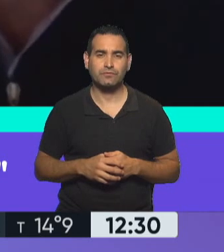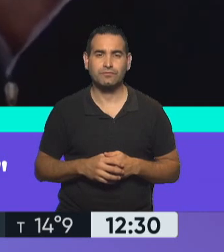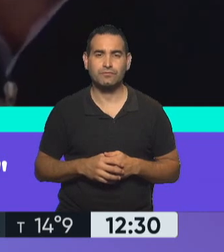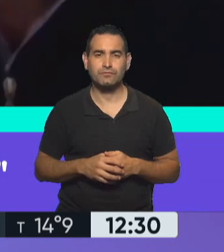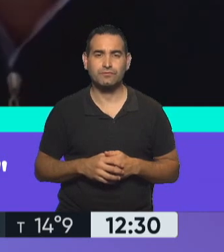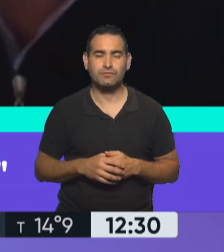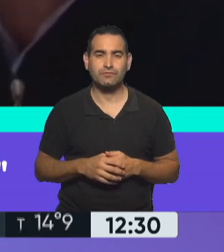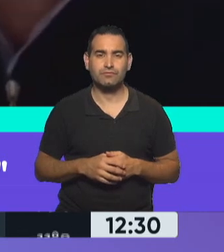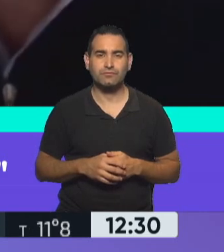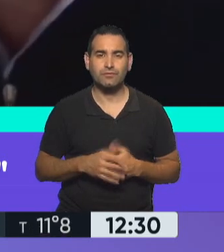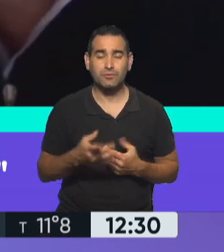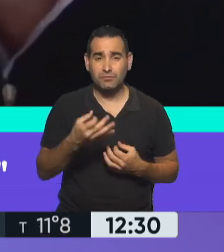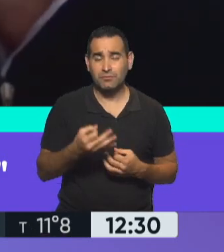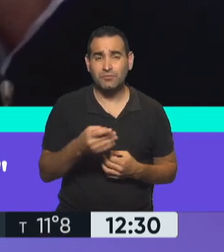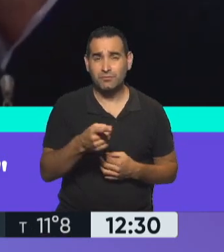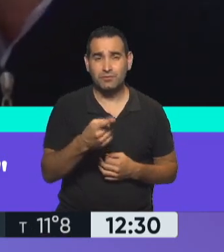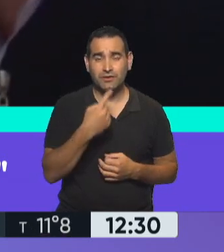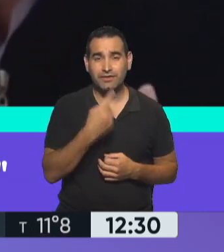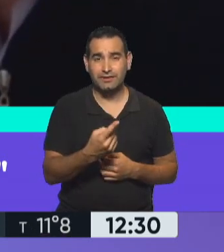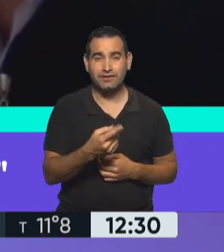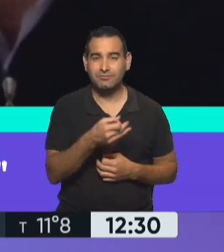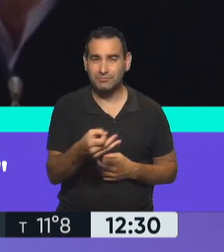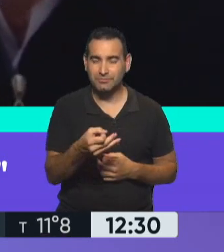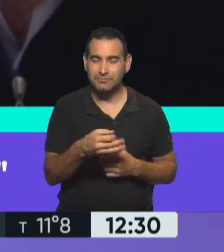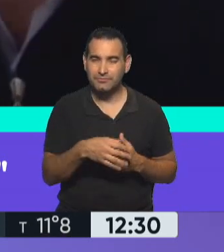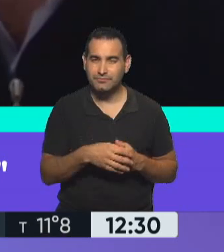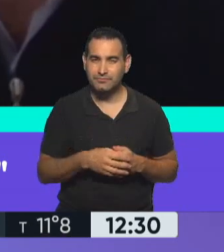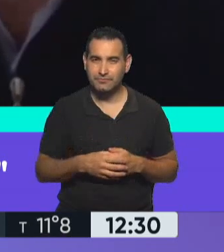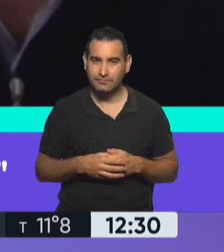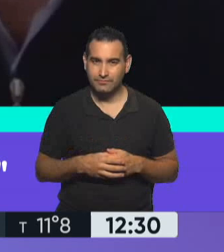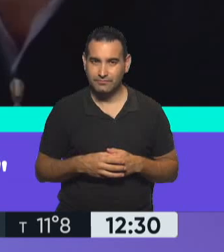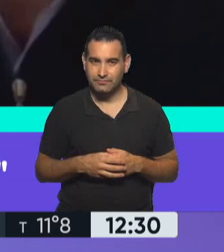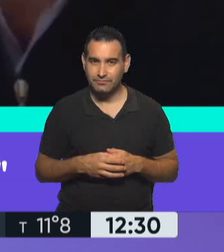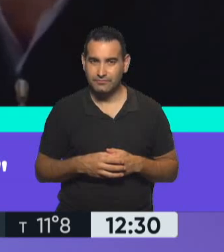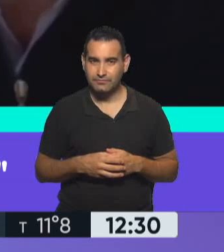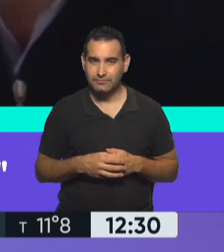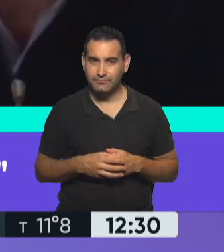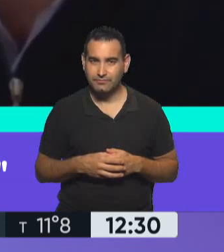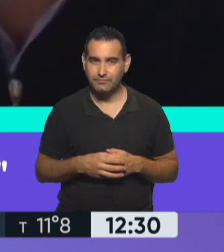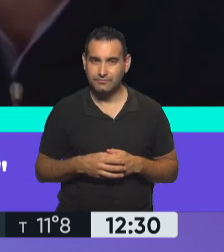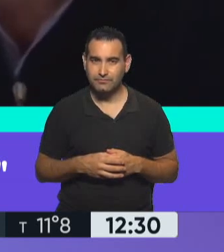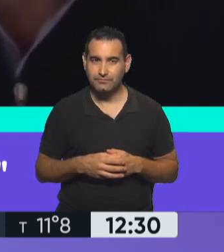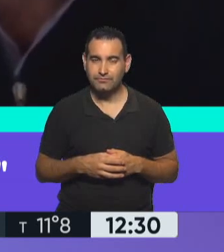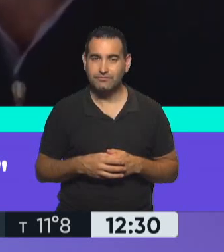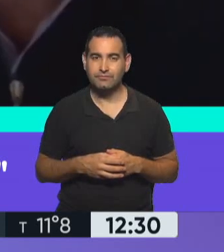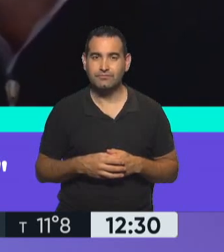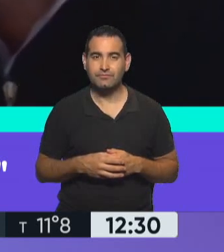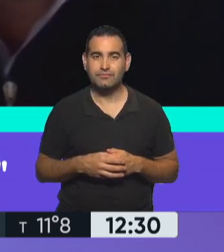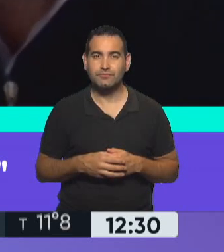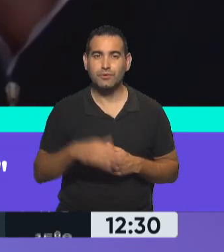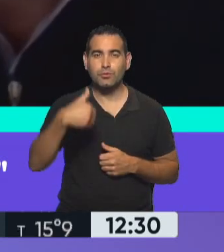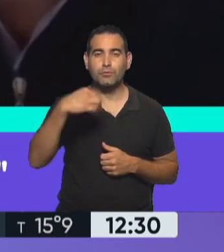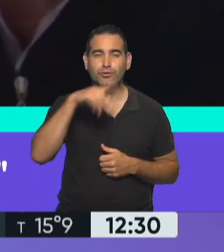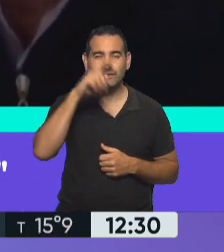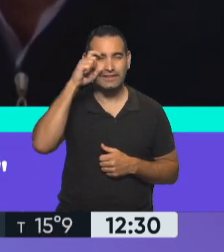menos, sino porque precisamente traías a colación el apoyo de